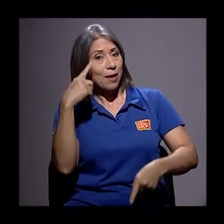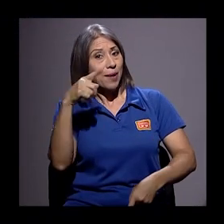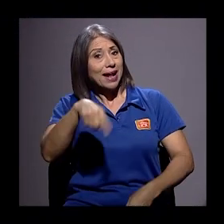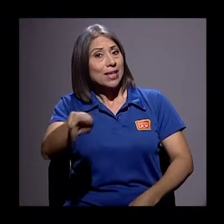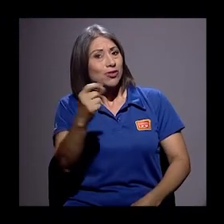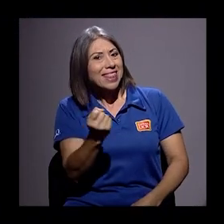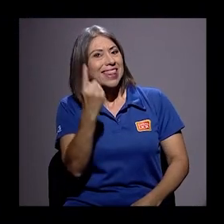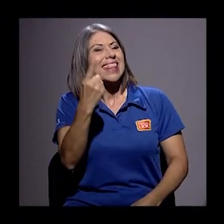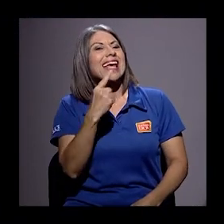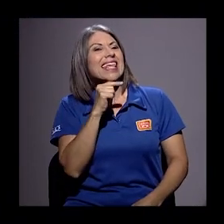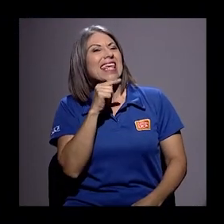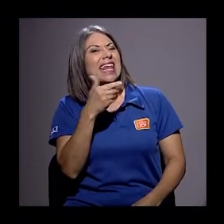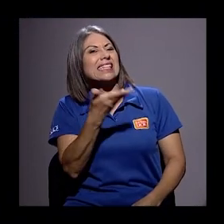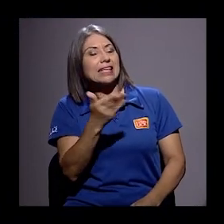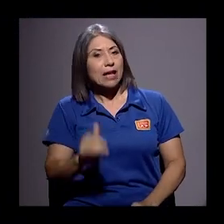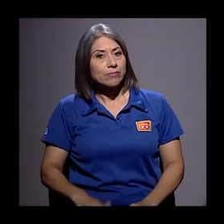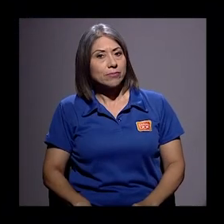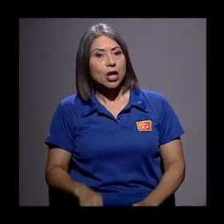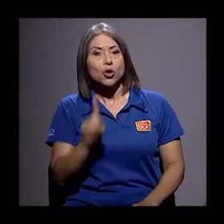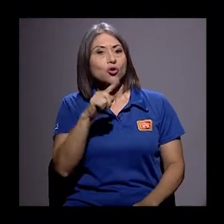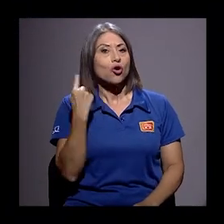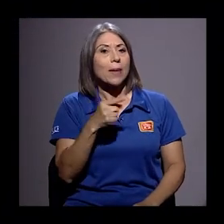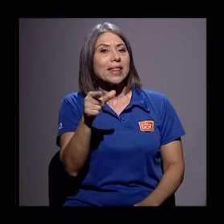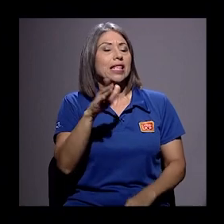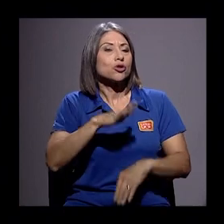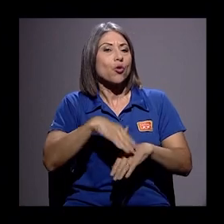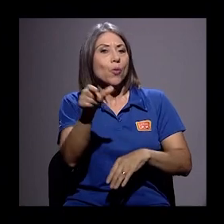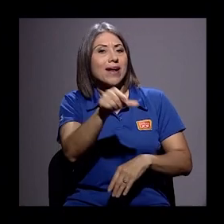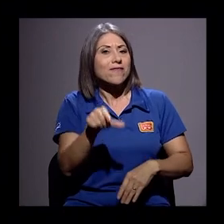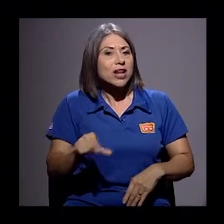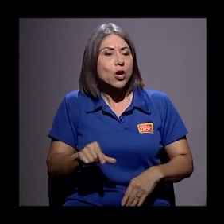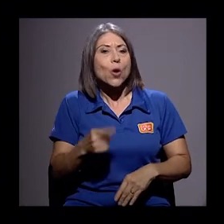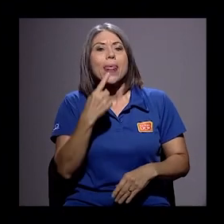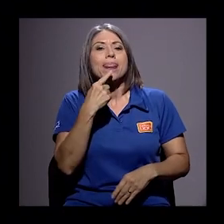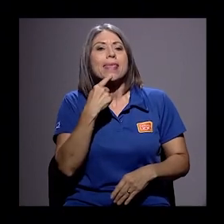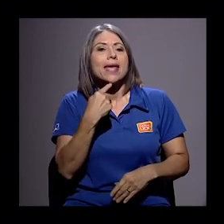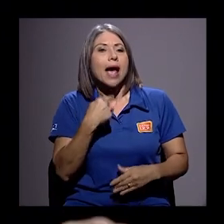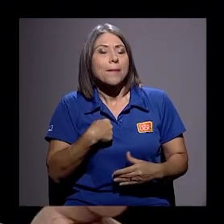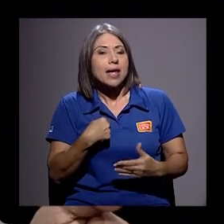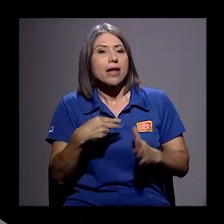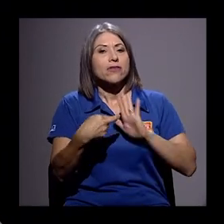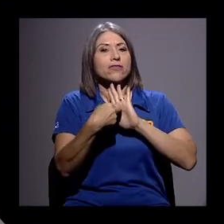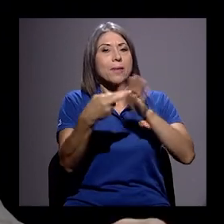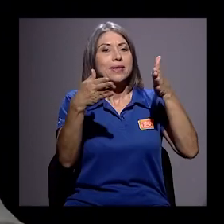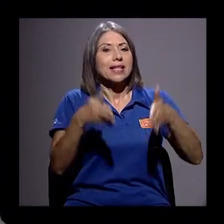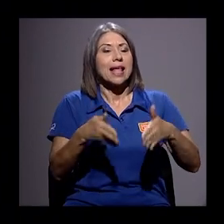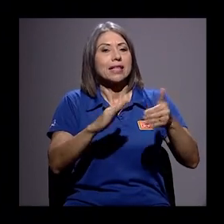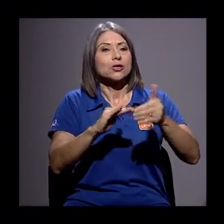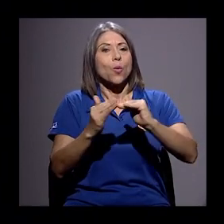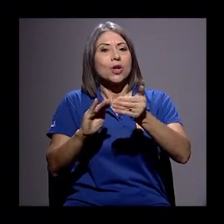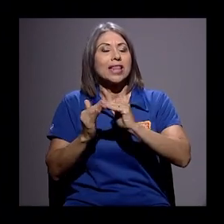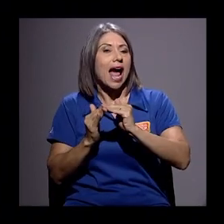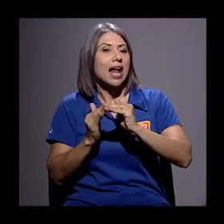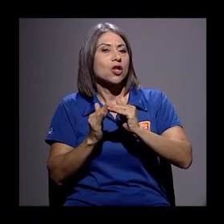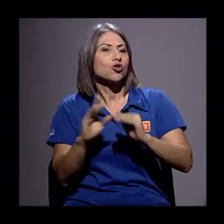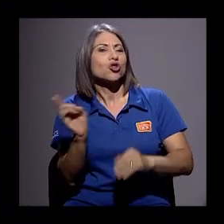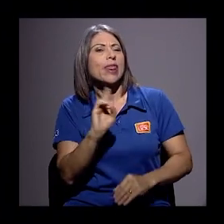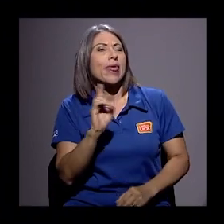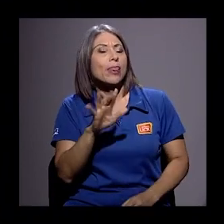quiénes están detrás entonces más que digamos representantes comunitarios de tal